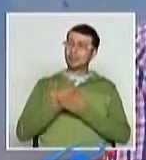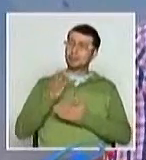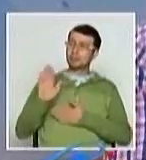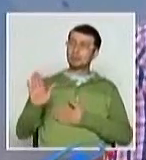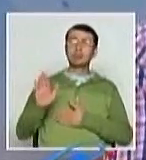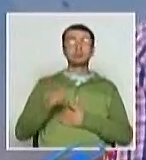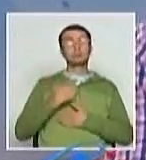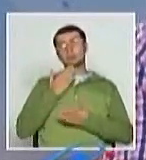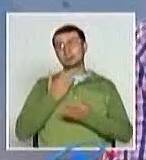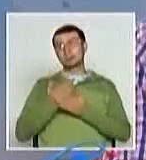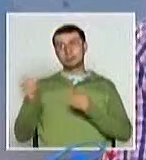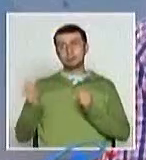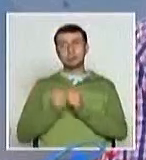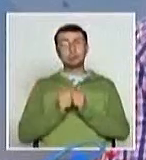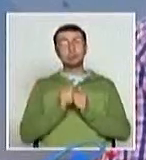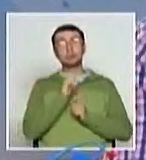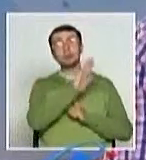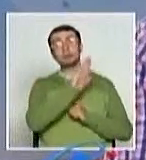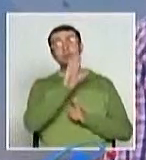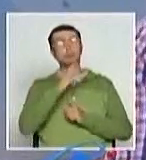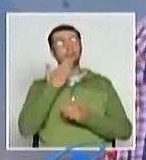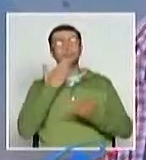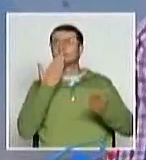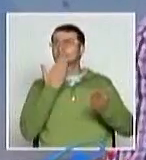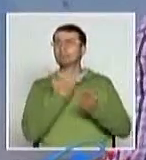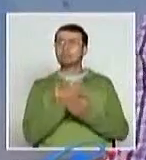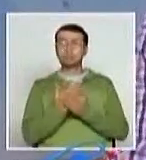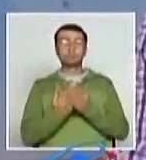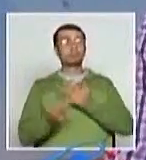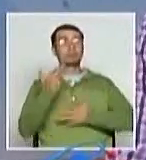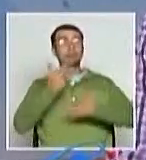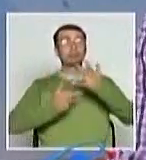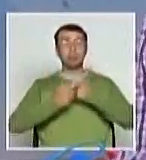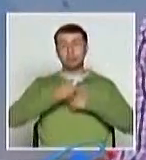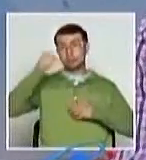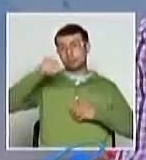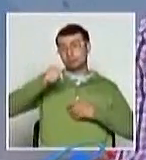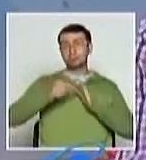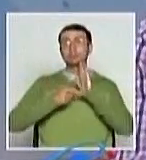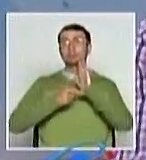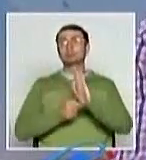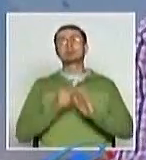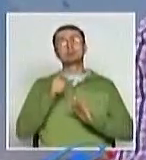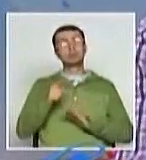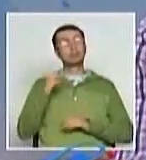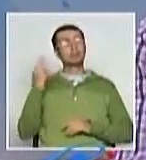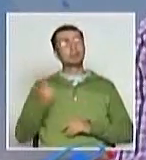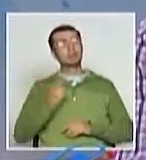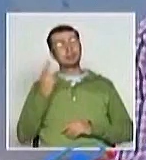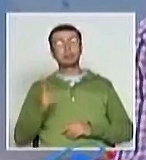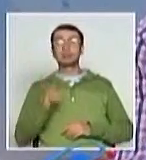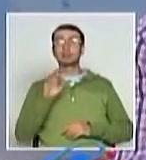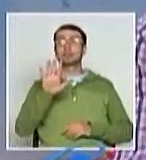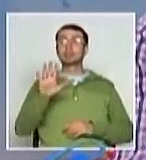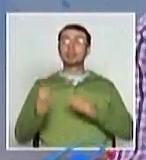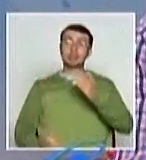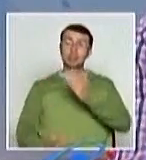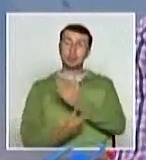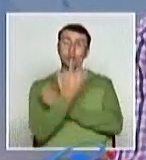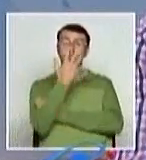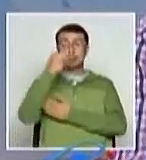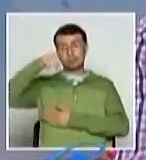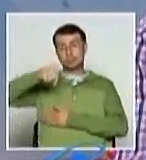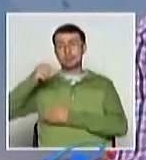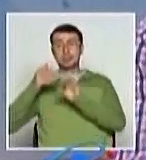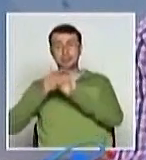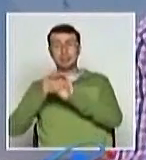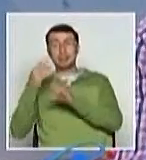estar con nosotros a todos ustedes mil y mil gracias por compartir este espacio no olviden remisión a las 5 de la mañana de estos programas en